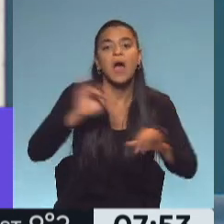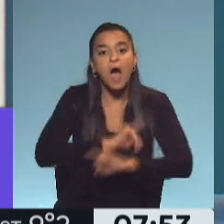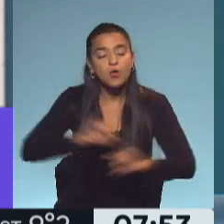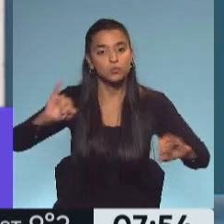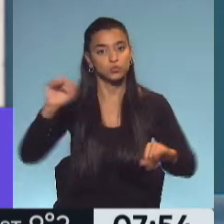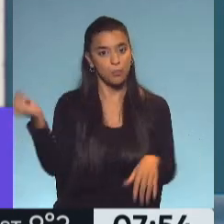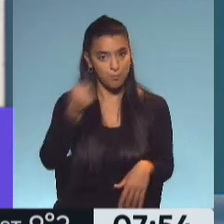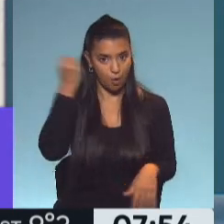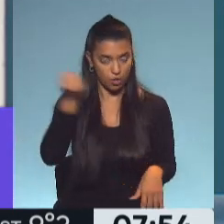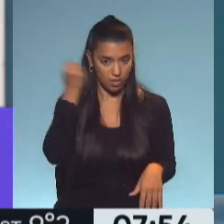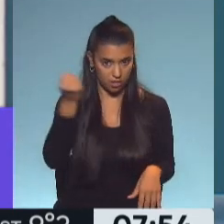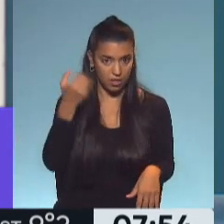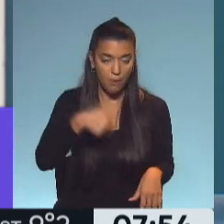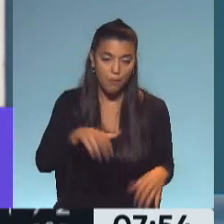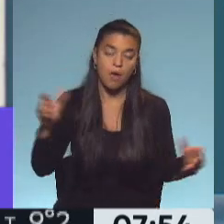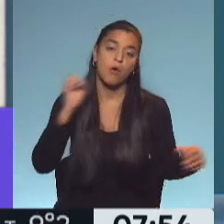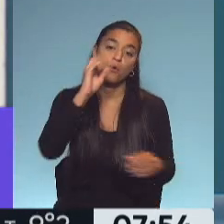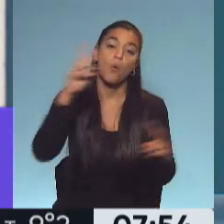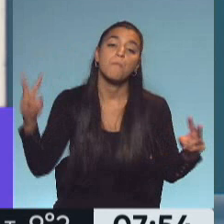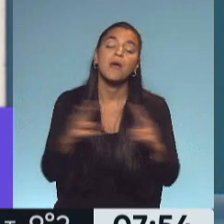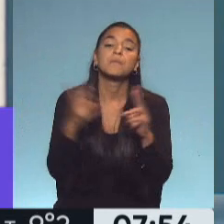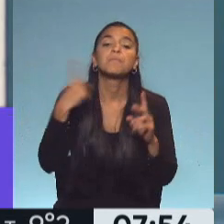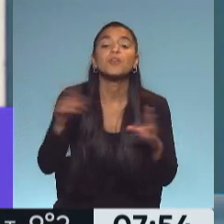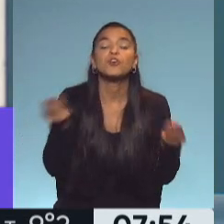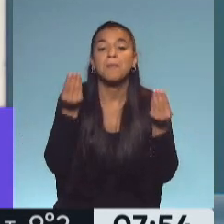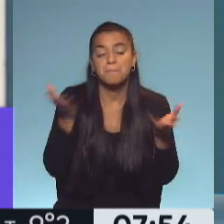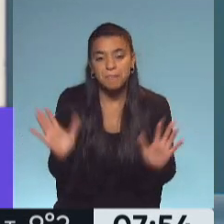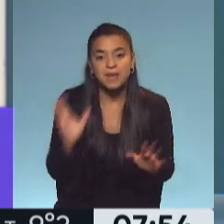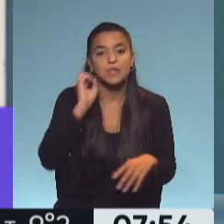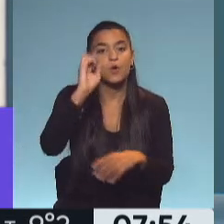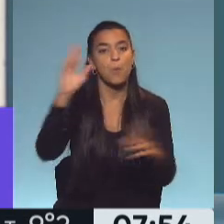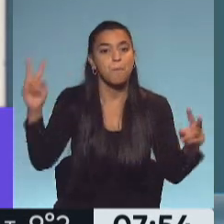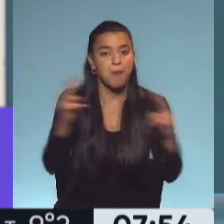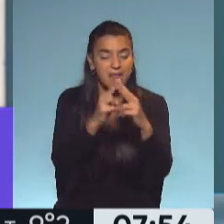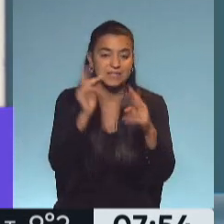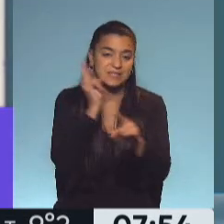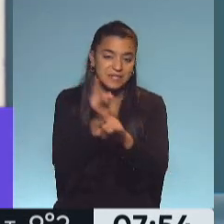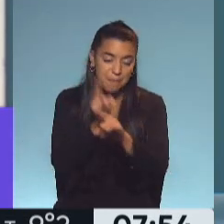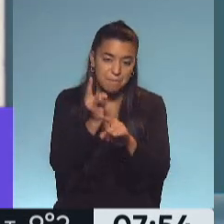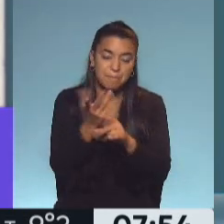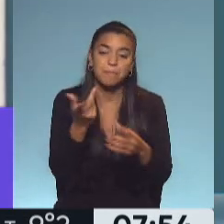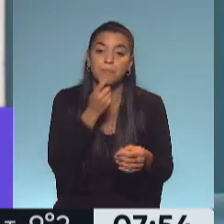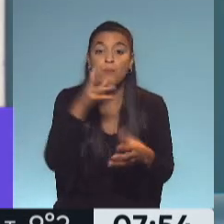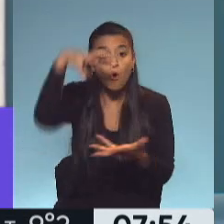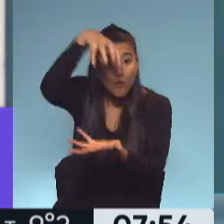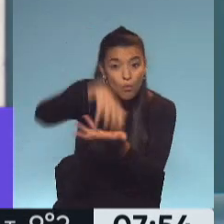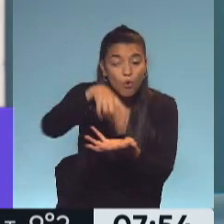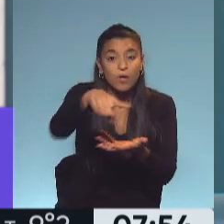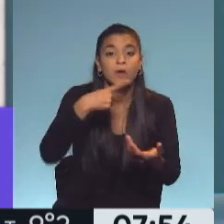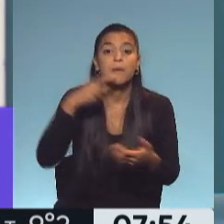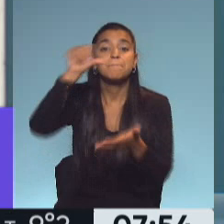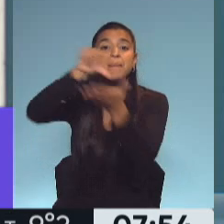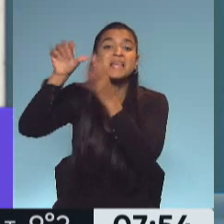muy importante que tendría que hacer el Club de París, pero ¿qué es lo que pasa con el Club de París siempre, que es este organismo que conforman